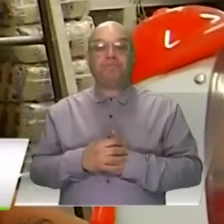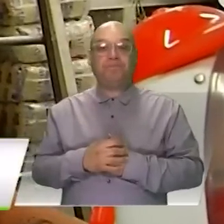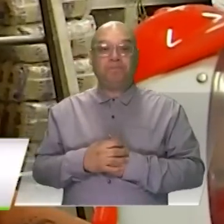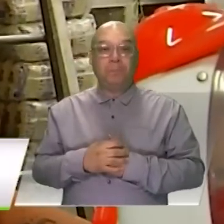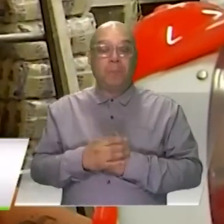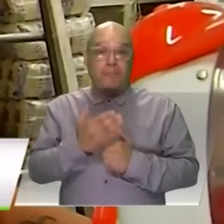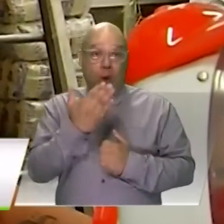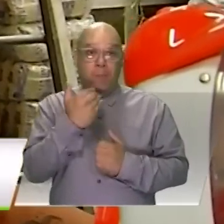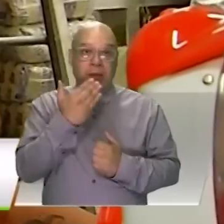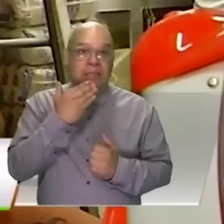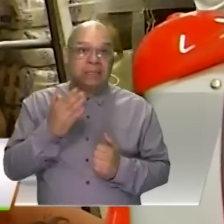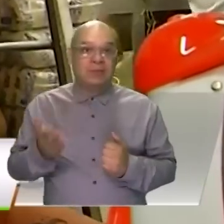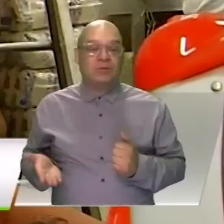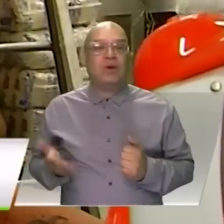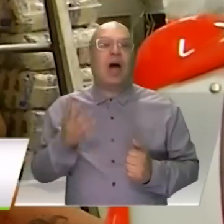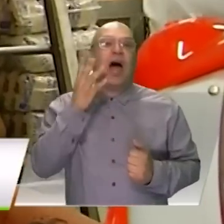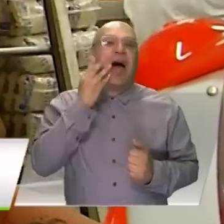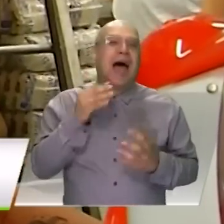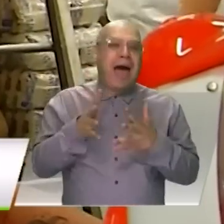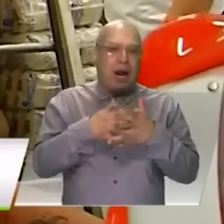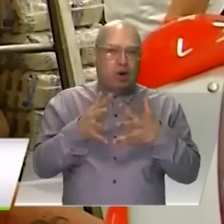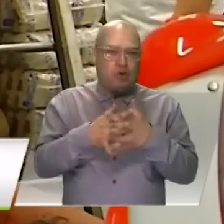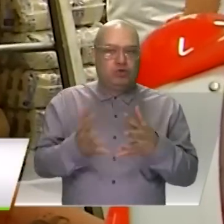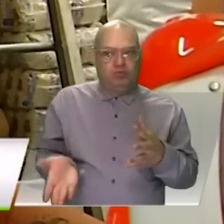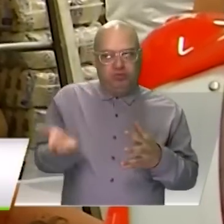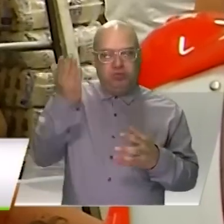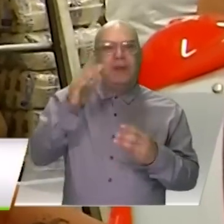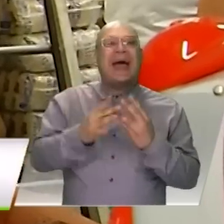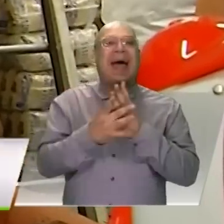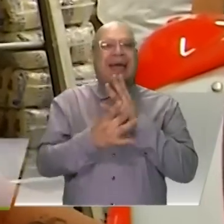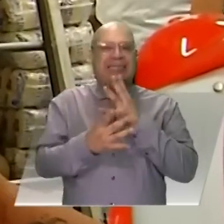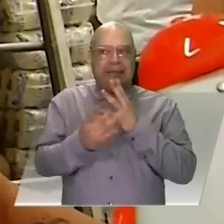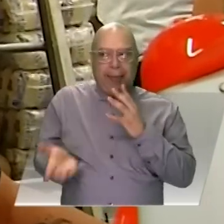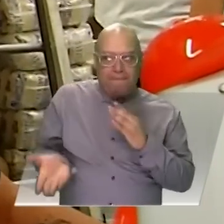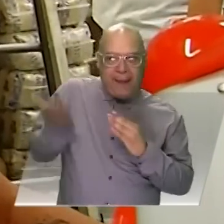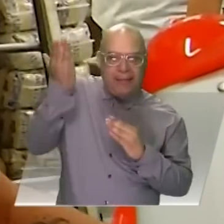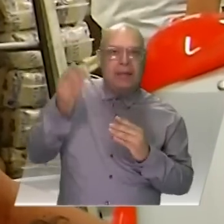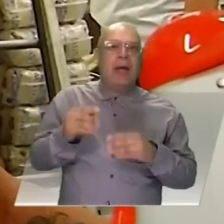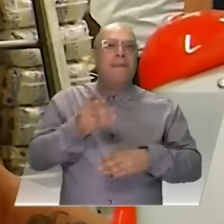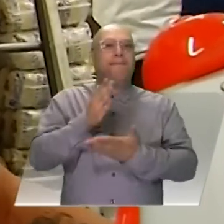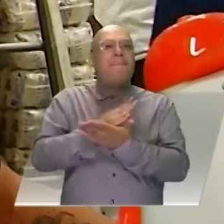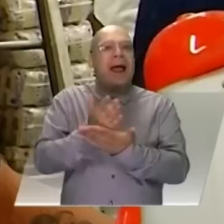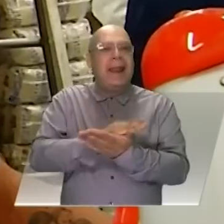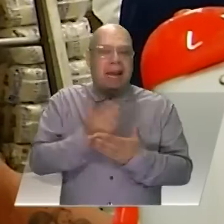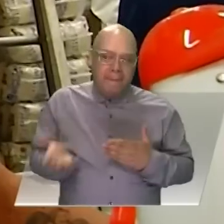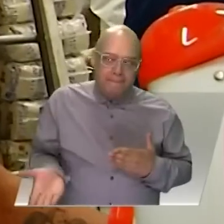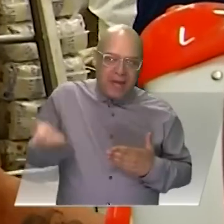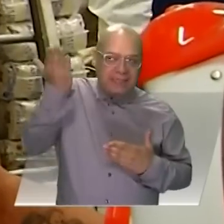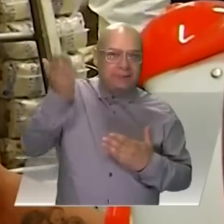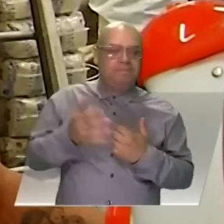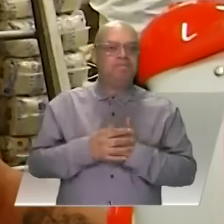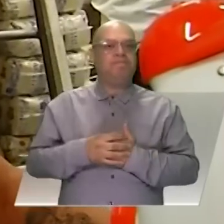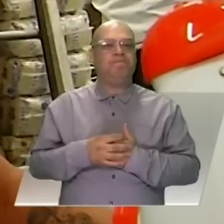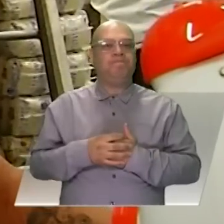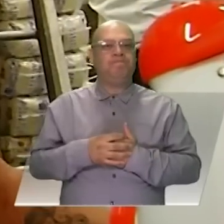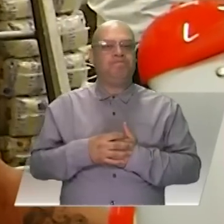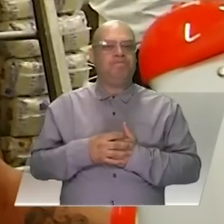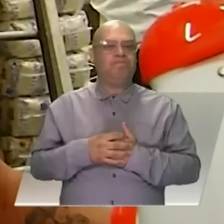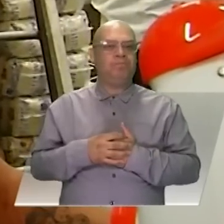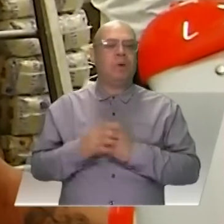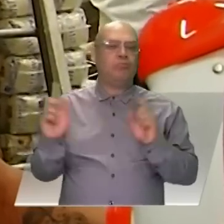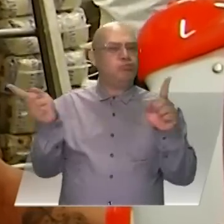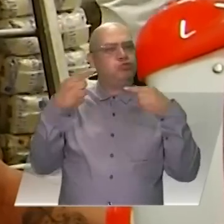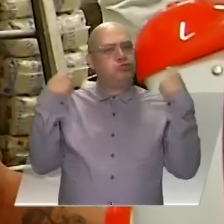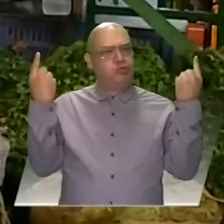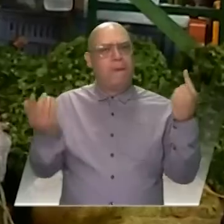ha subido el arroz, el aceite, la panela, y en general pues todo ha